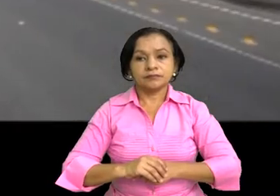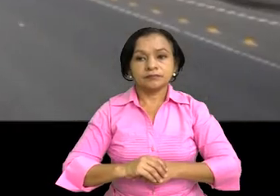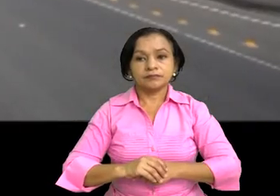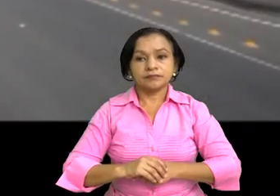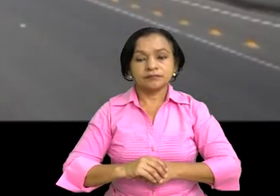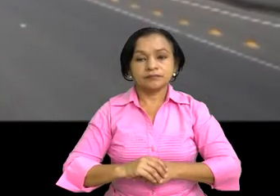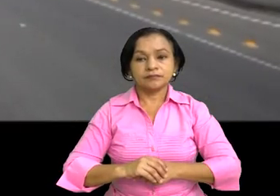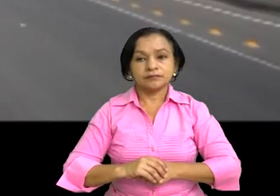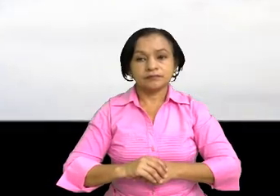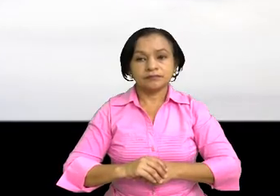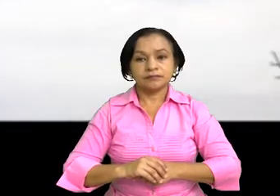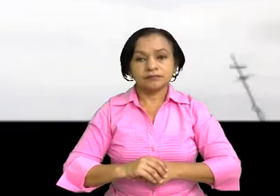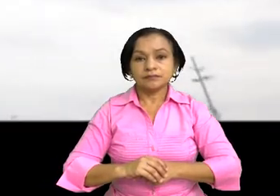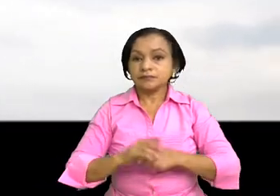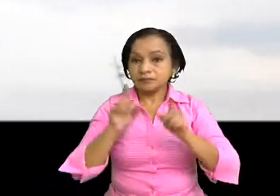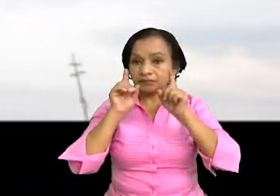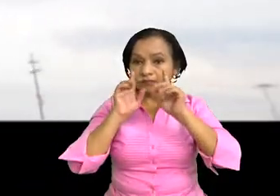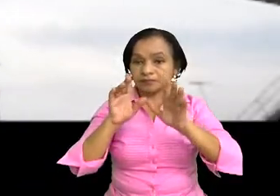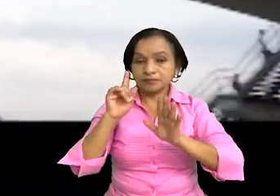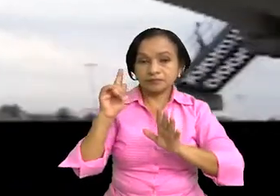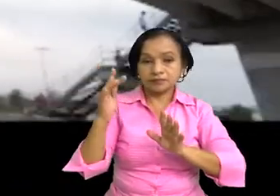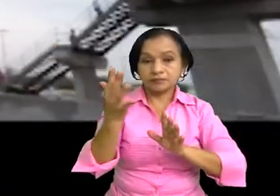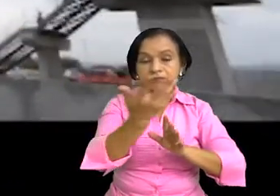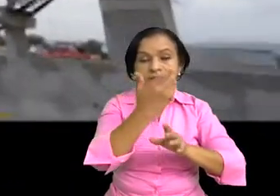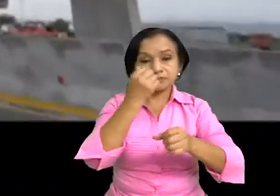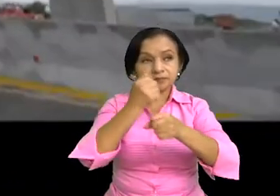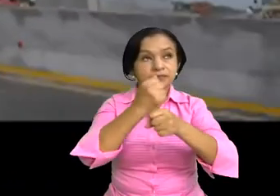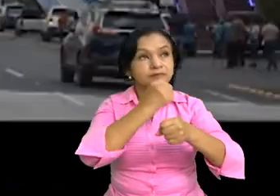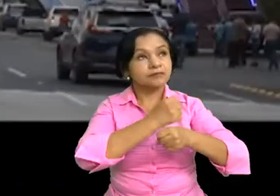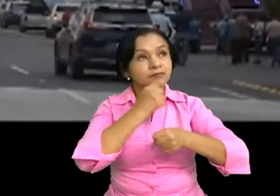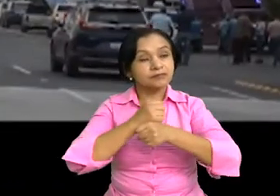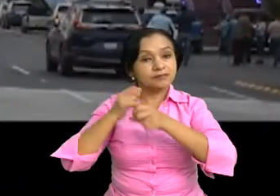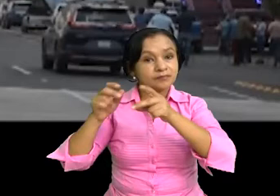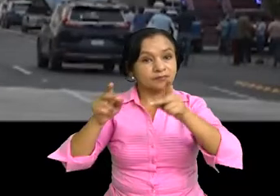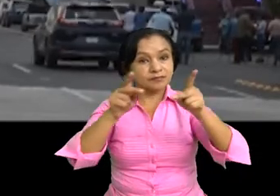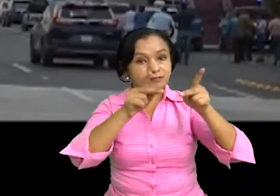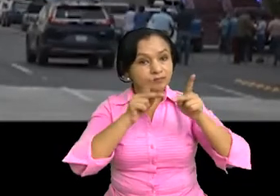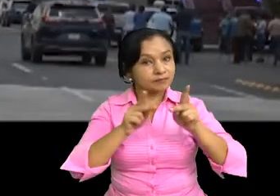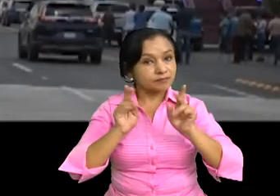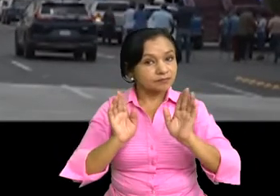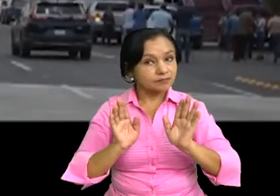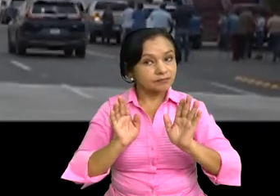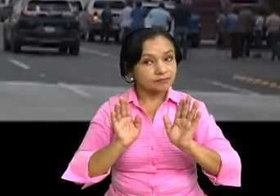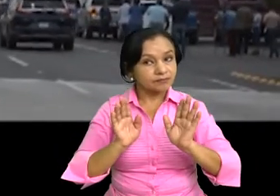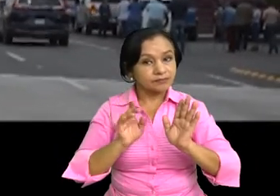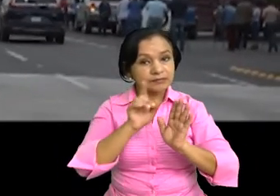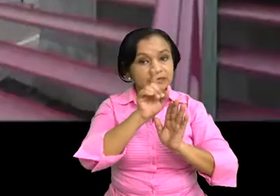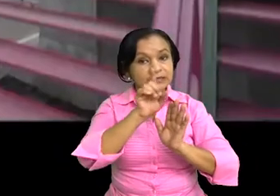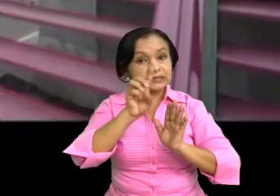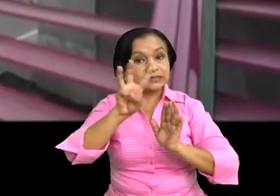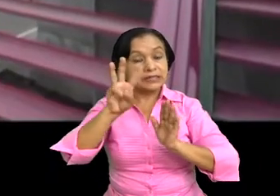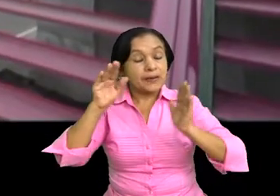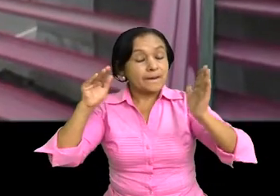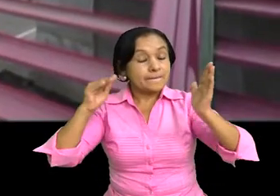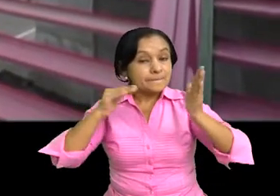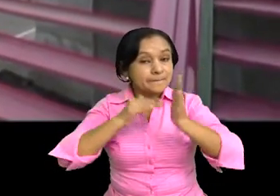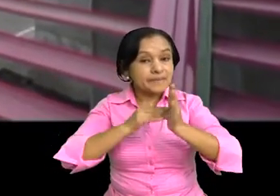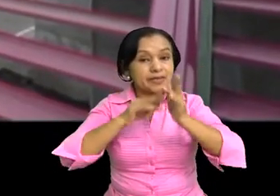de día, seguridad para los trabajadores. Hay unos 13.000 trabajadores en esa